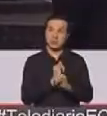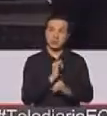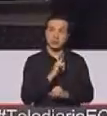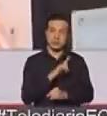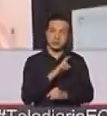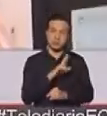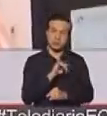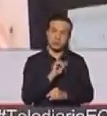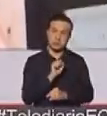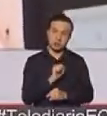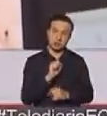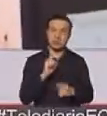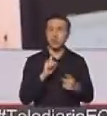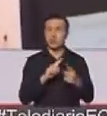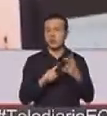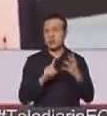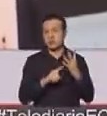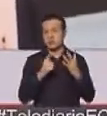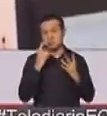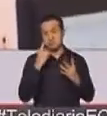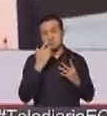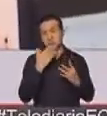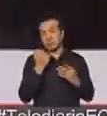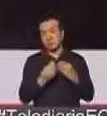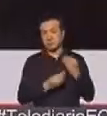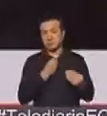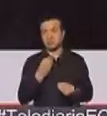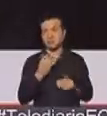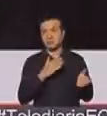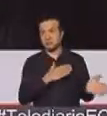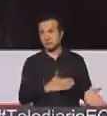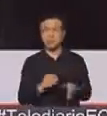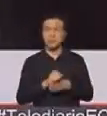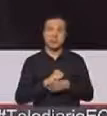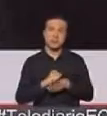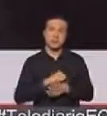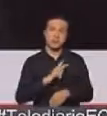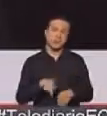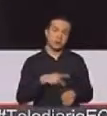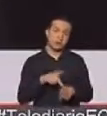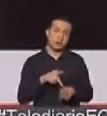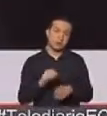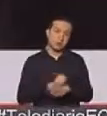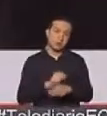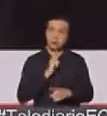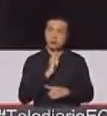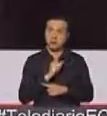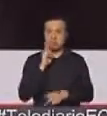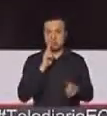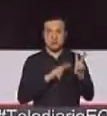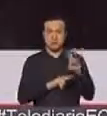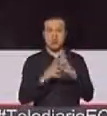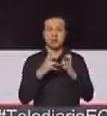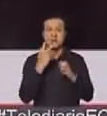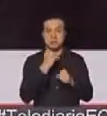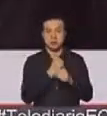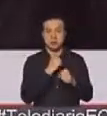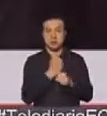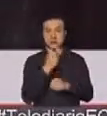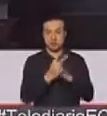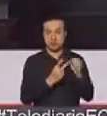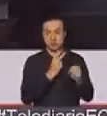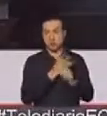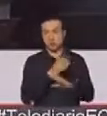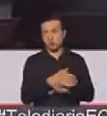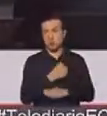Napoleón Dillon. Asegura que es una buena opción que le permitirá realizar prácticas preprofesionales. Su anhelo es trabajar 2 años y crear su pequeña